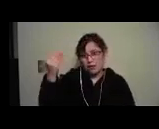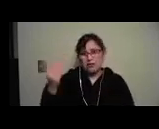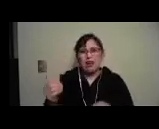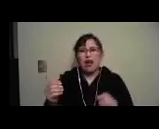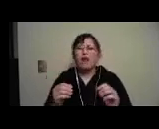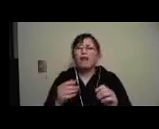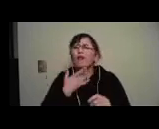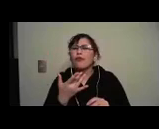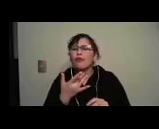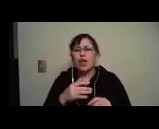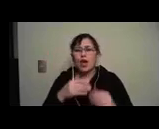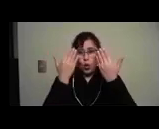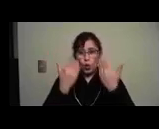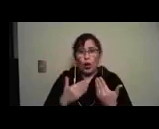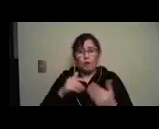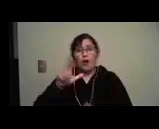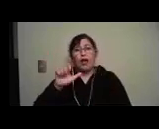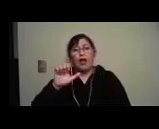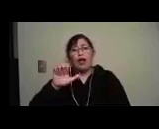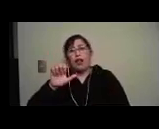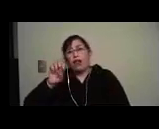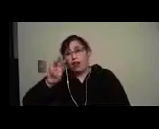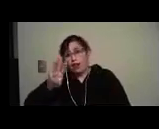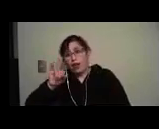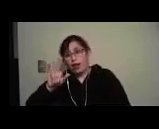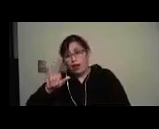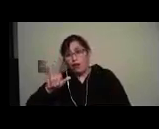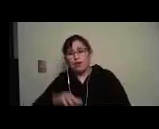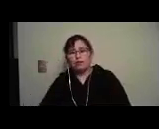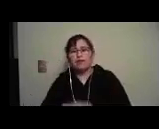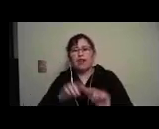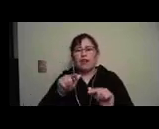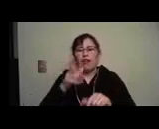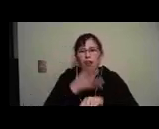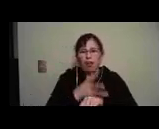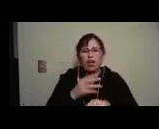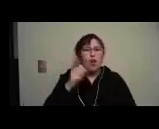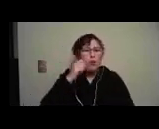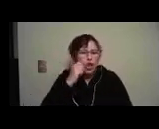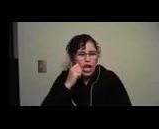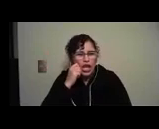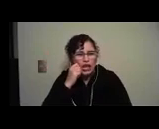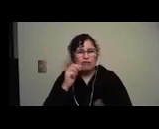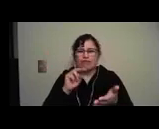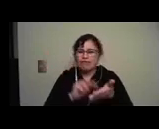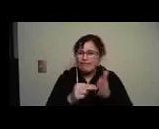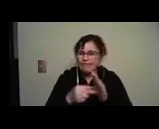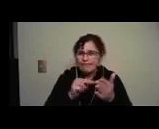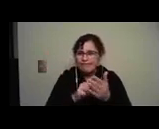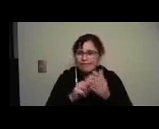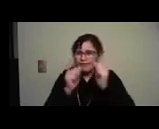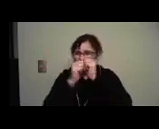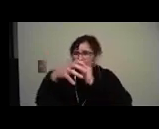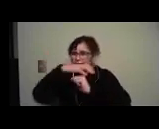a formaciones como globos de conjunto de proteínas anormales que se forman a nivel cerebral y que excursan,